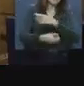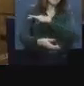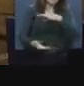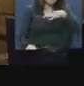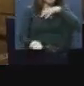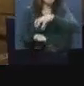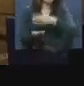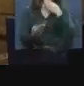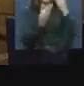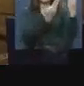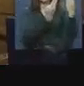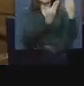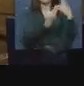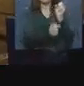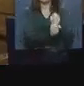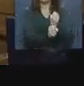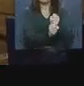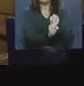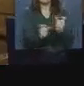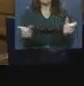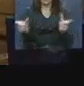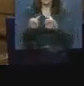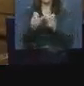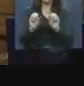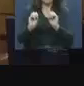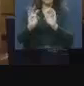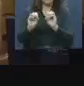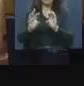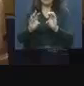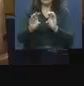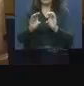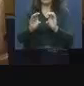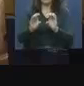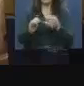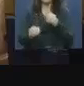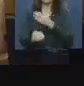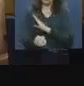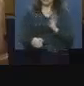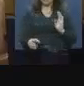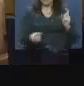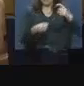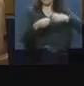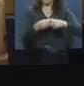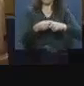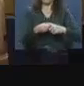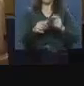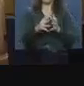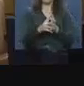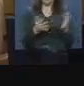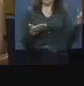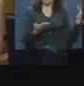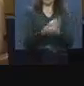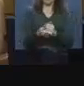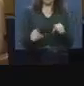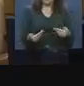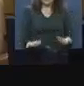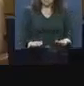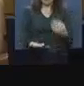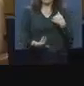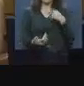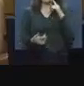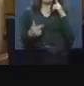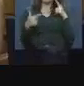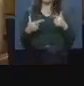saludo el formidable trabajo de la Comisión de Educación, de la cual formo parte, por este inmenso logro que hoy tenemos el